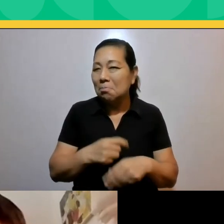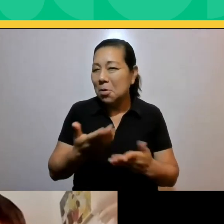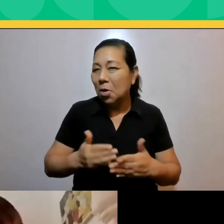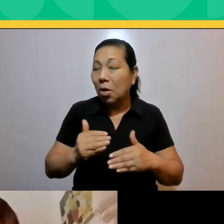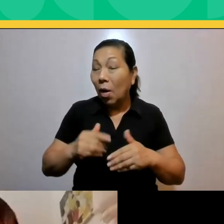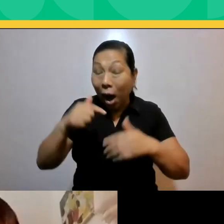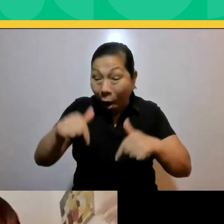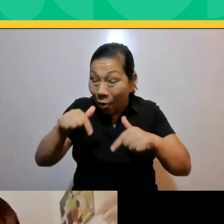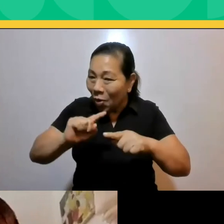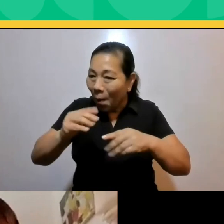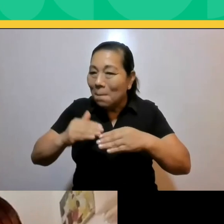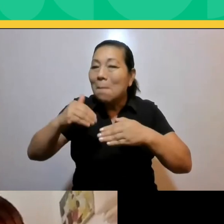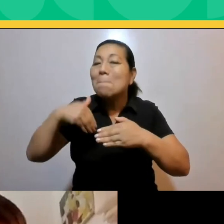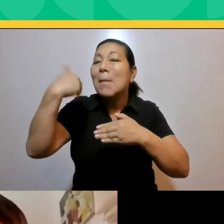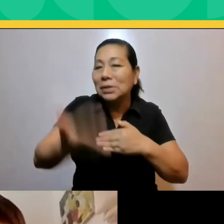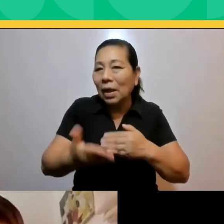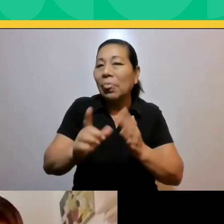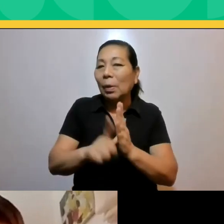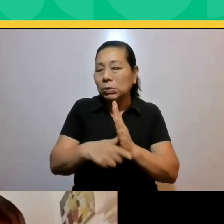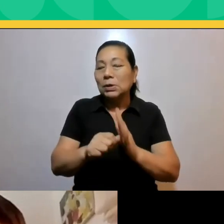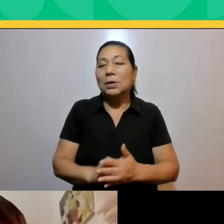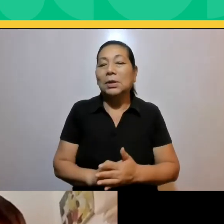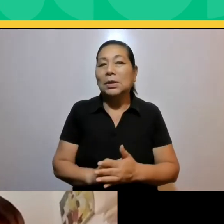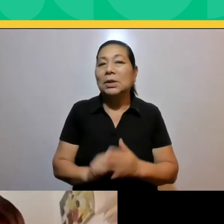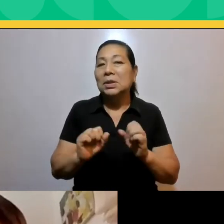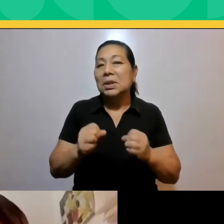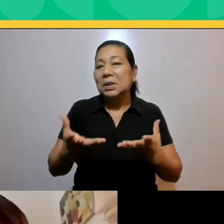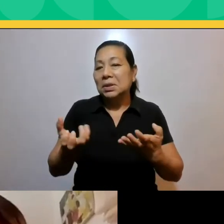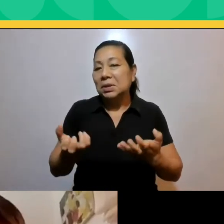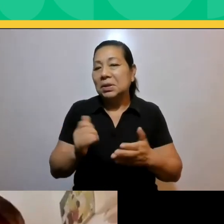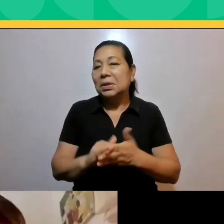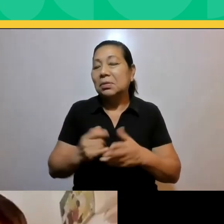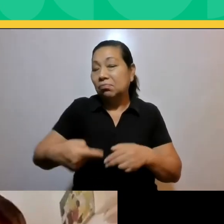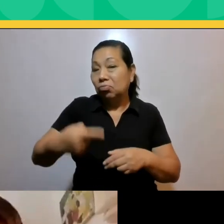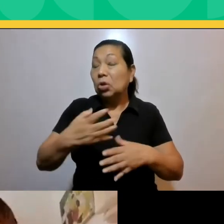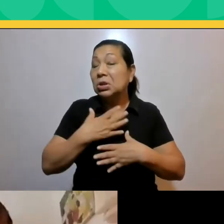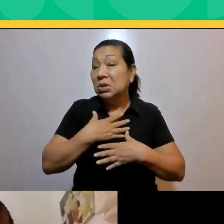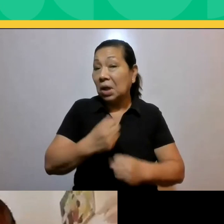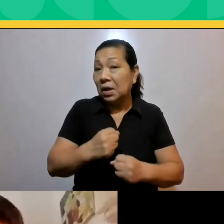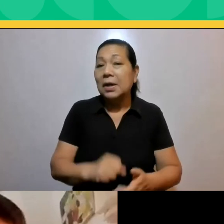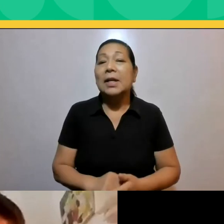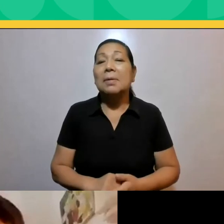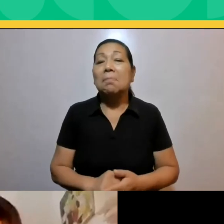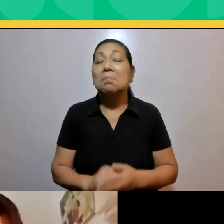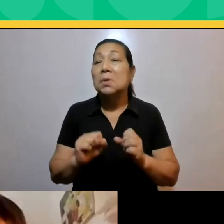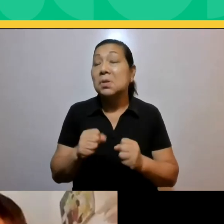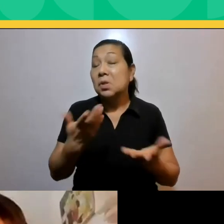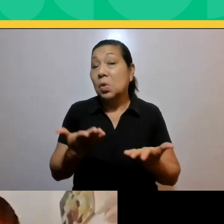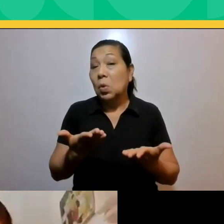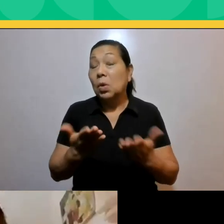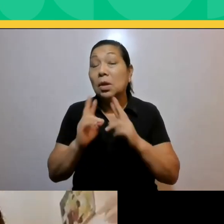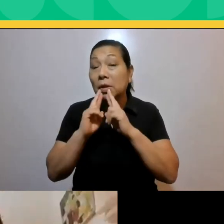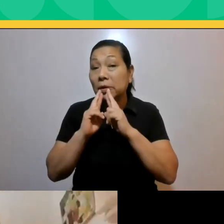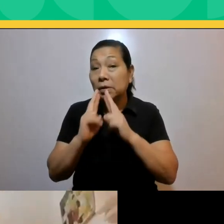largo plazo. Entonces, si uno quiere mantener la erección saludable, pues sí, una de las